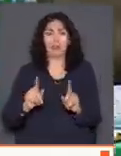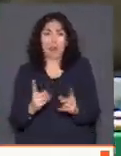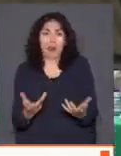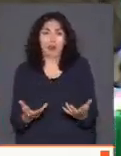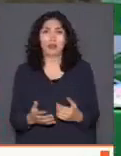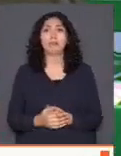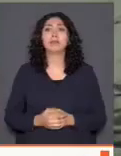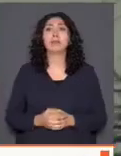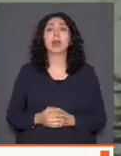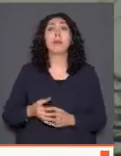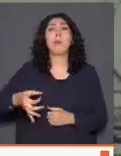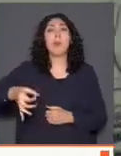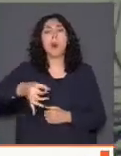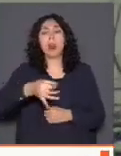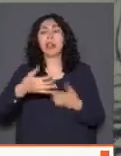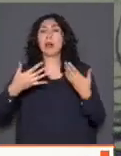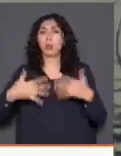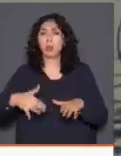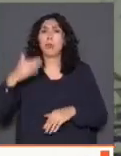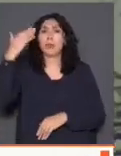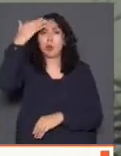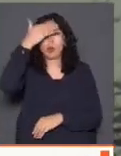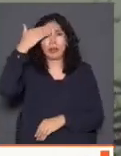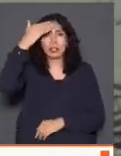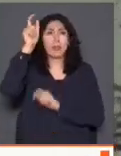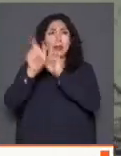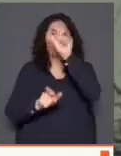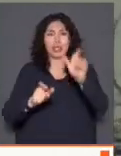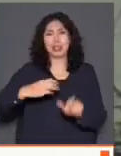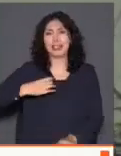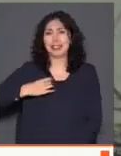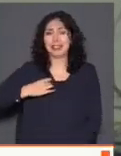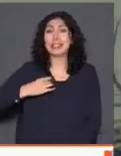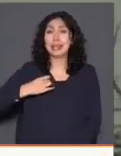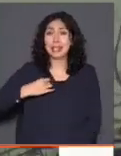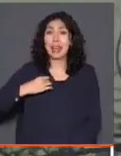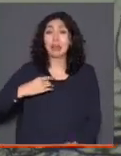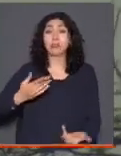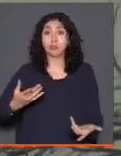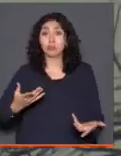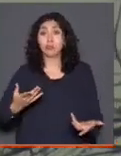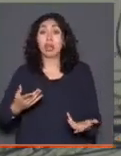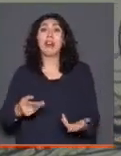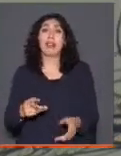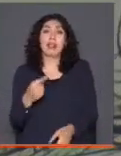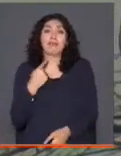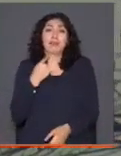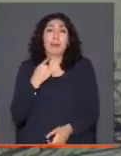uno de los temas de mayor preocupación de la ciudadanía y que trae también costos políticos.